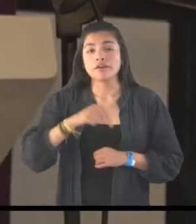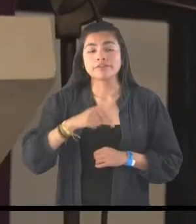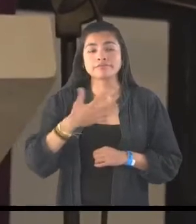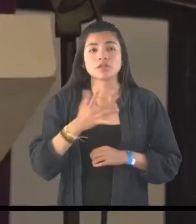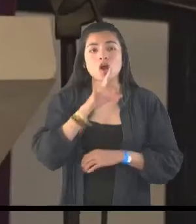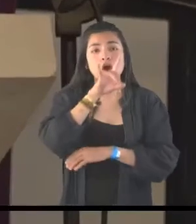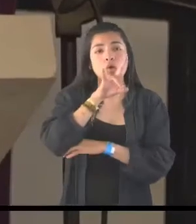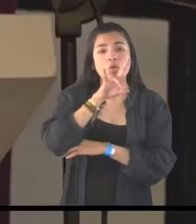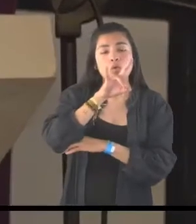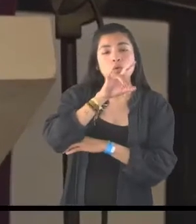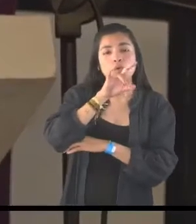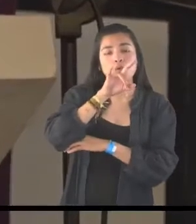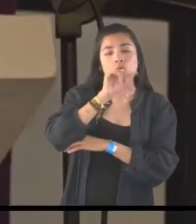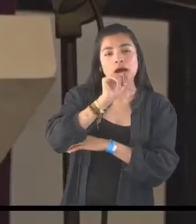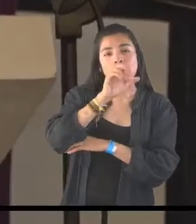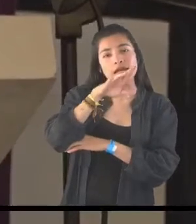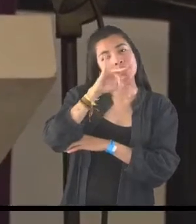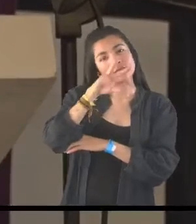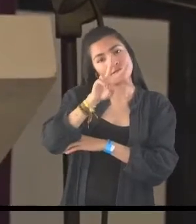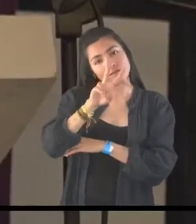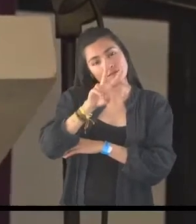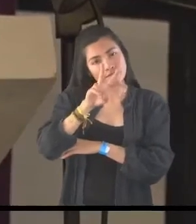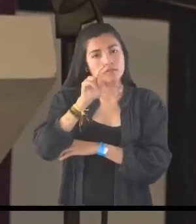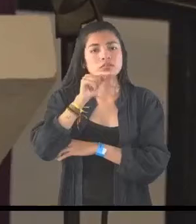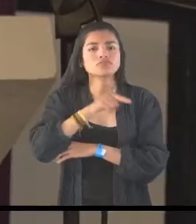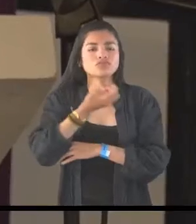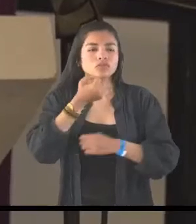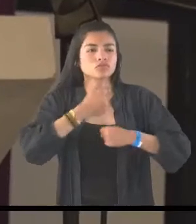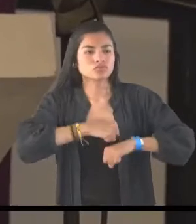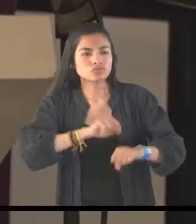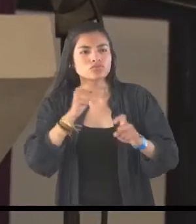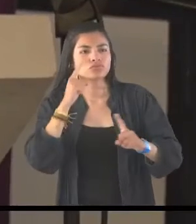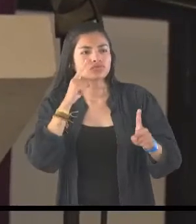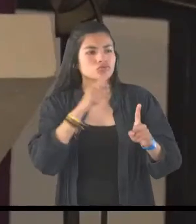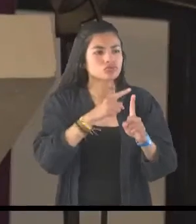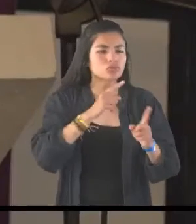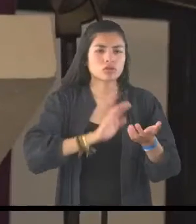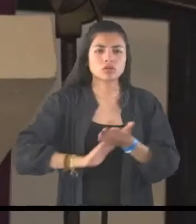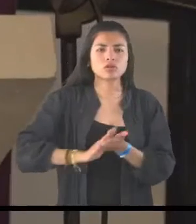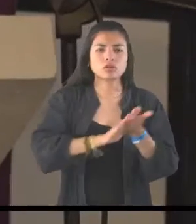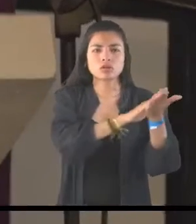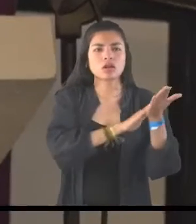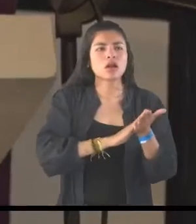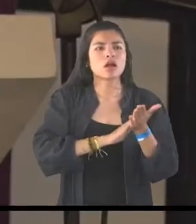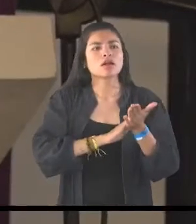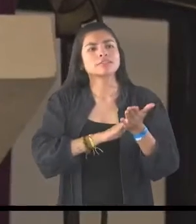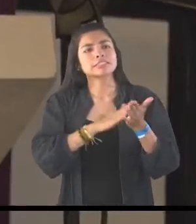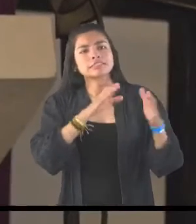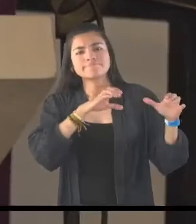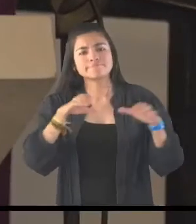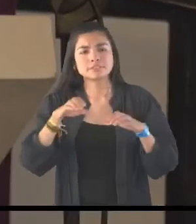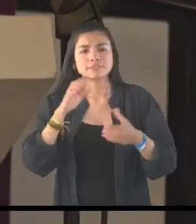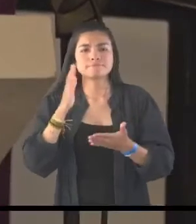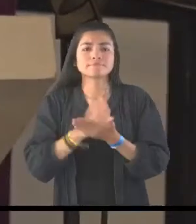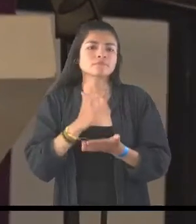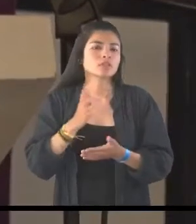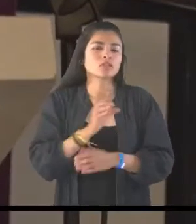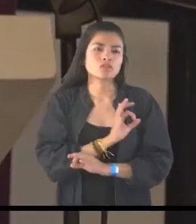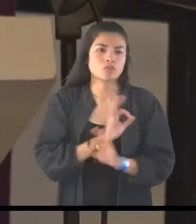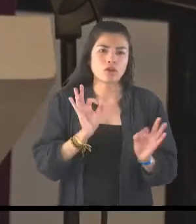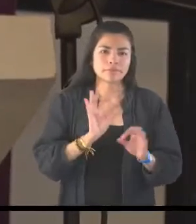Víctimas trabaja para dignificar su buen nombre, reparar los daños ocasionados y caminar hacia la no